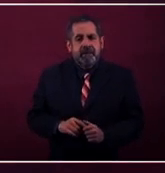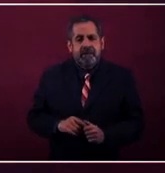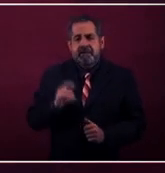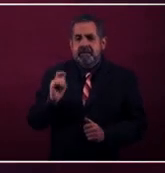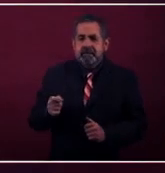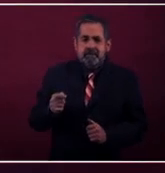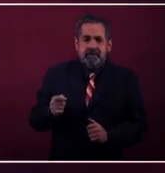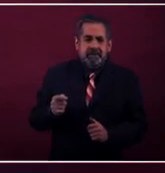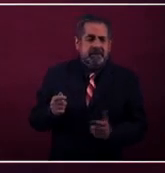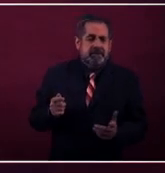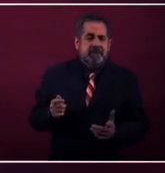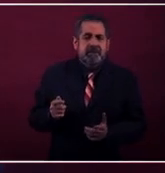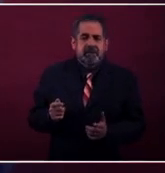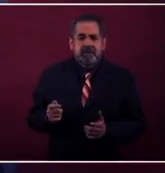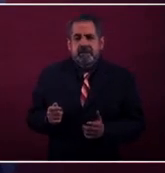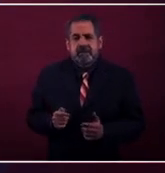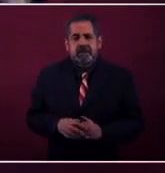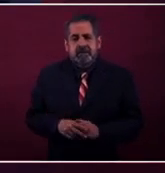no